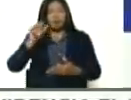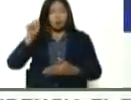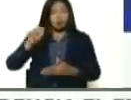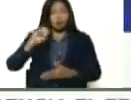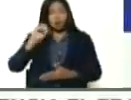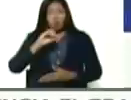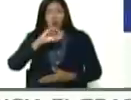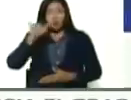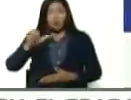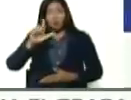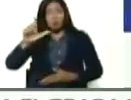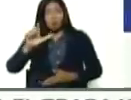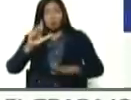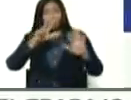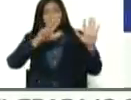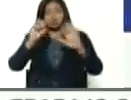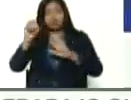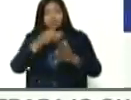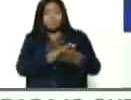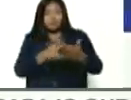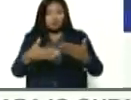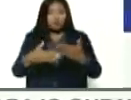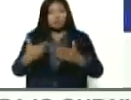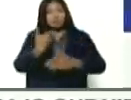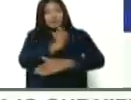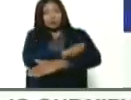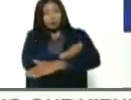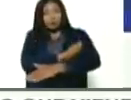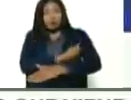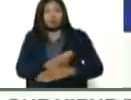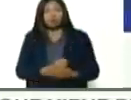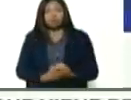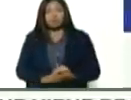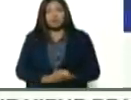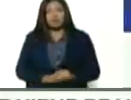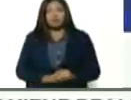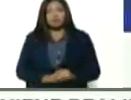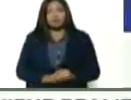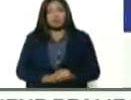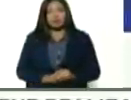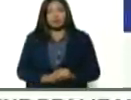80 millones de vacunas de astrazéneca the fighter